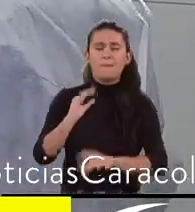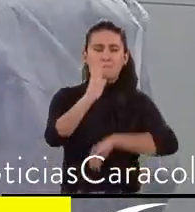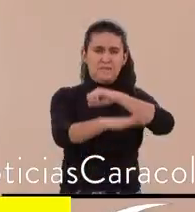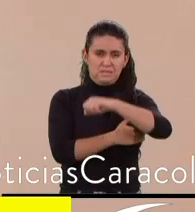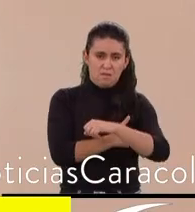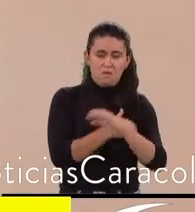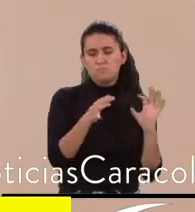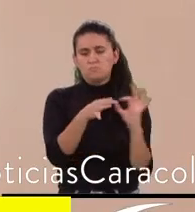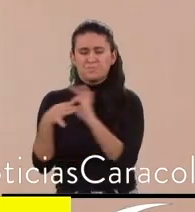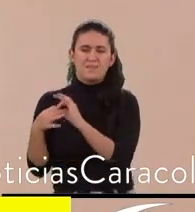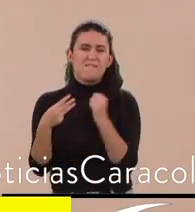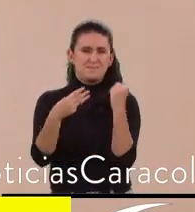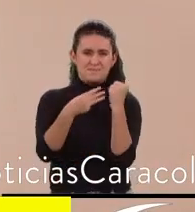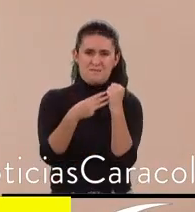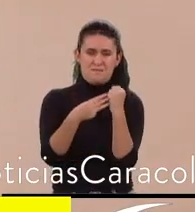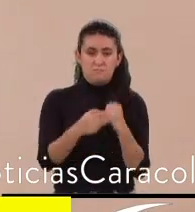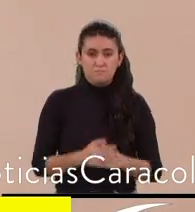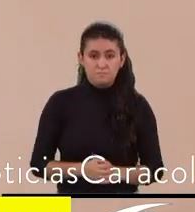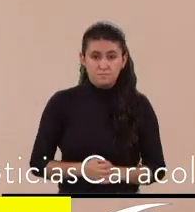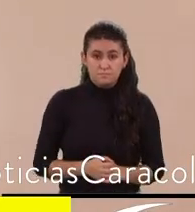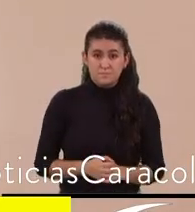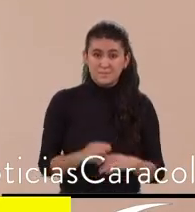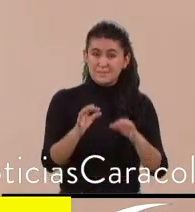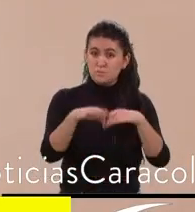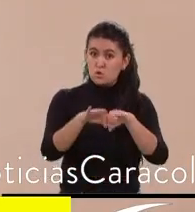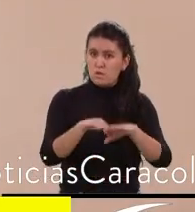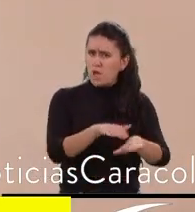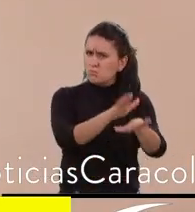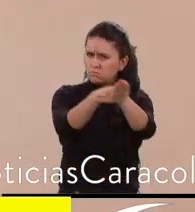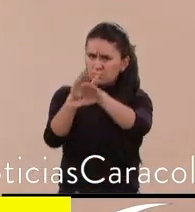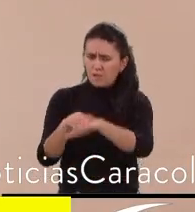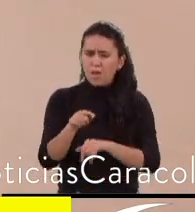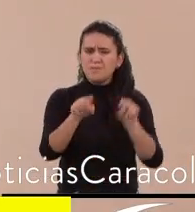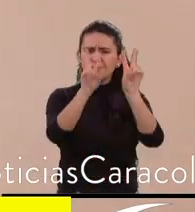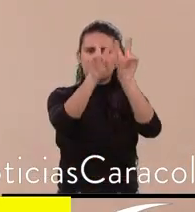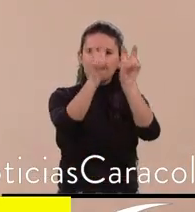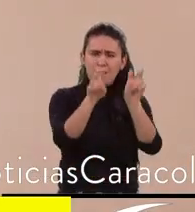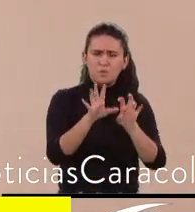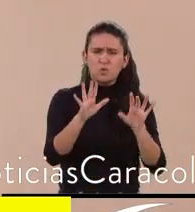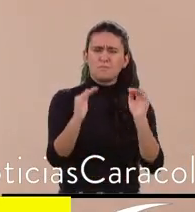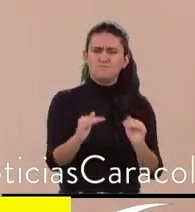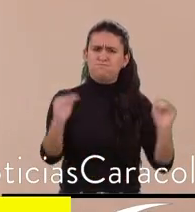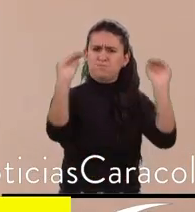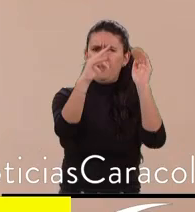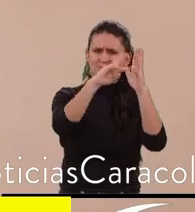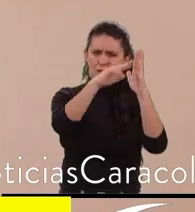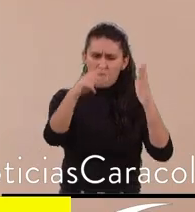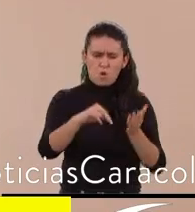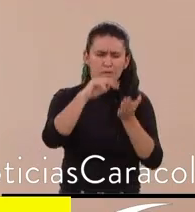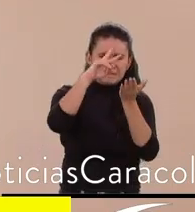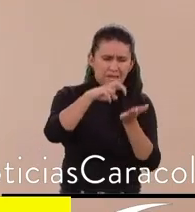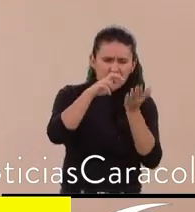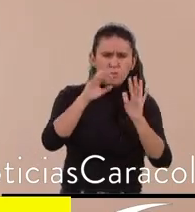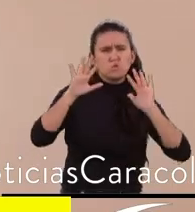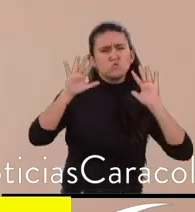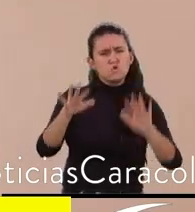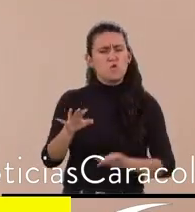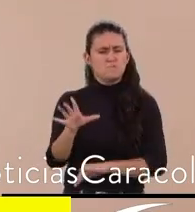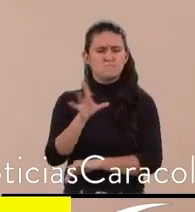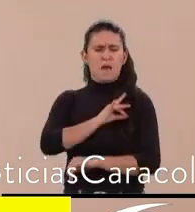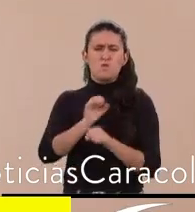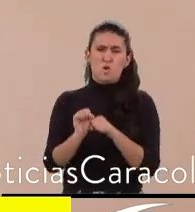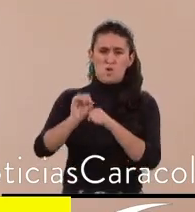es muy importante resaltar que el curso abordará temas técnicos científicos sobre el cob y 19